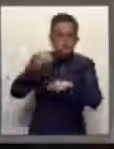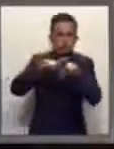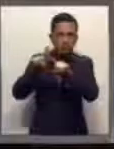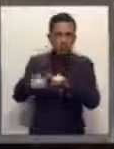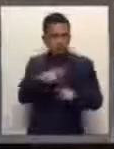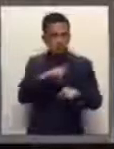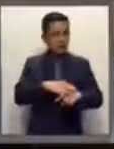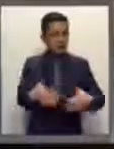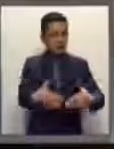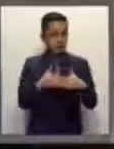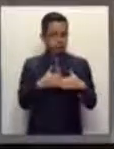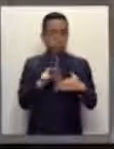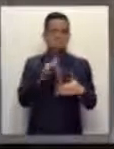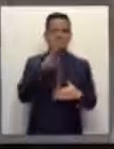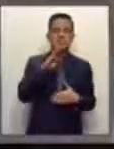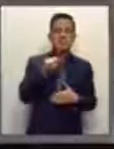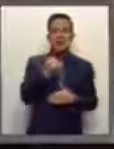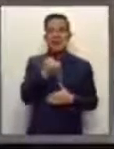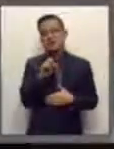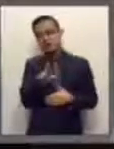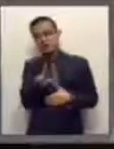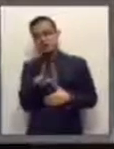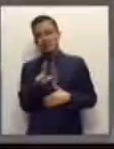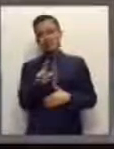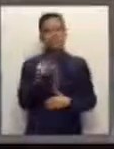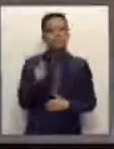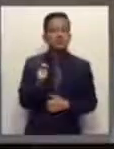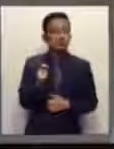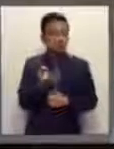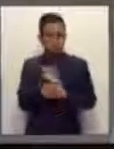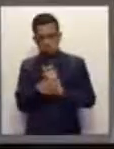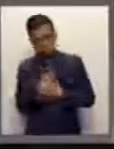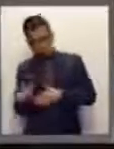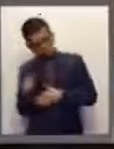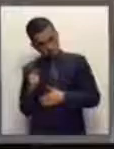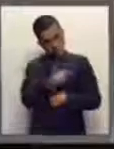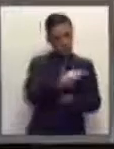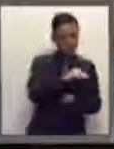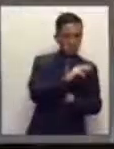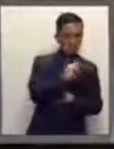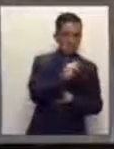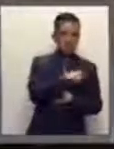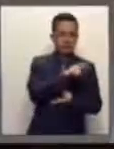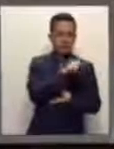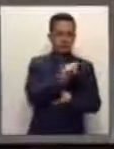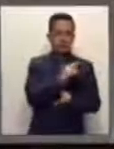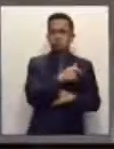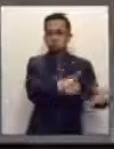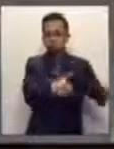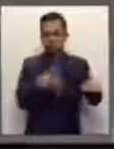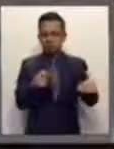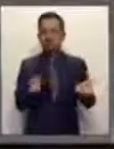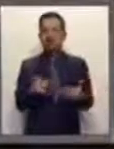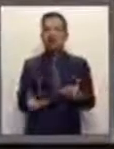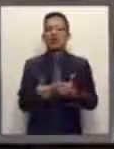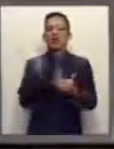monopólico en el mundo, que es Bayer, ejecutó la compra de Monsanto, casi igual de grande. Con esto se ha generado